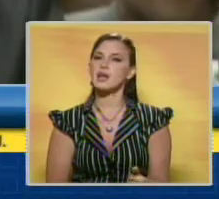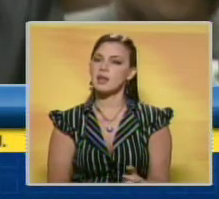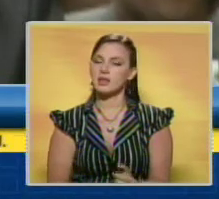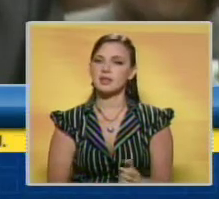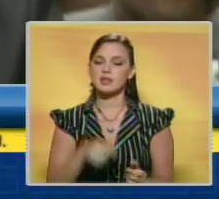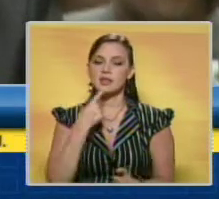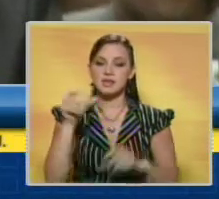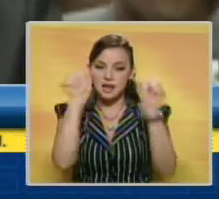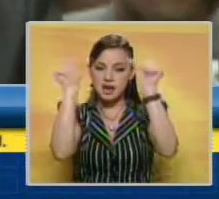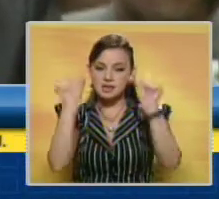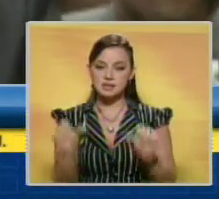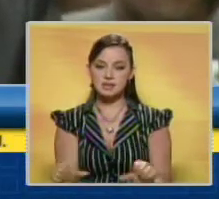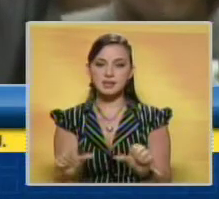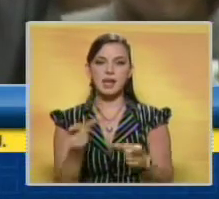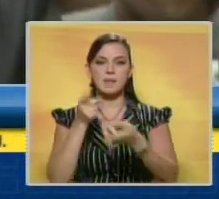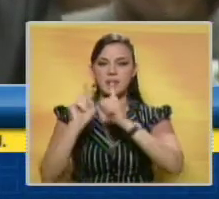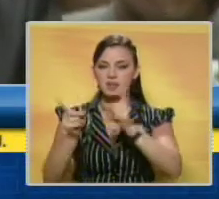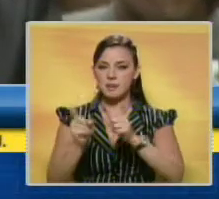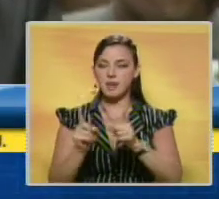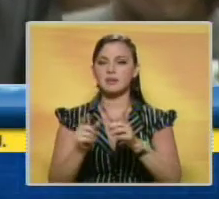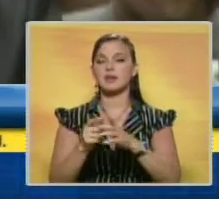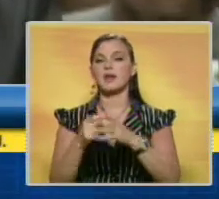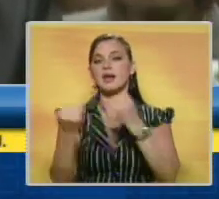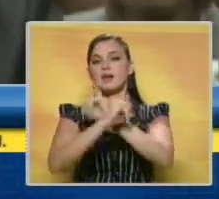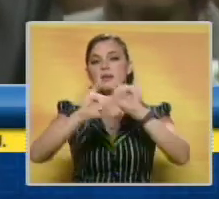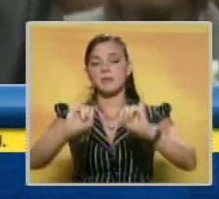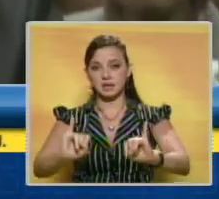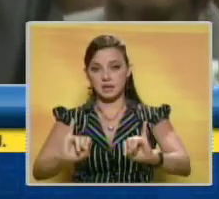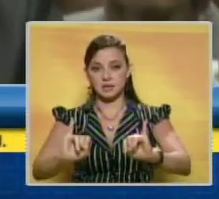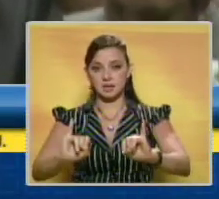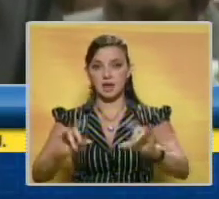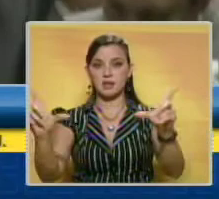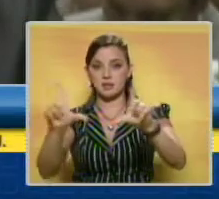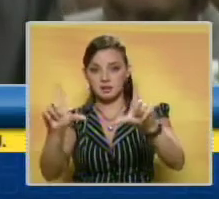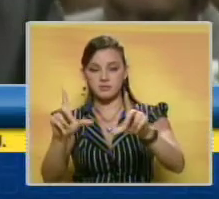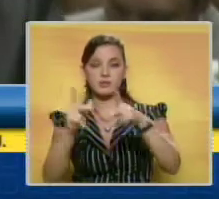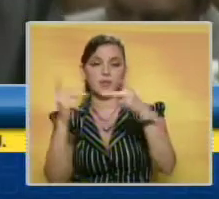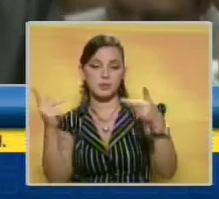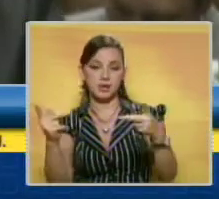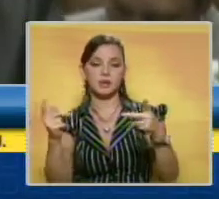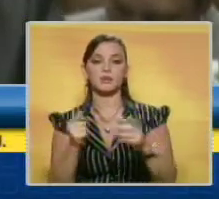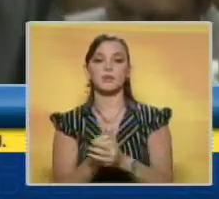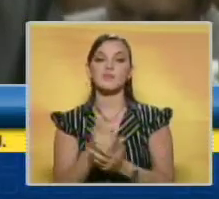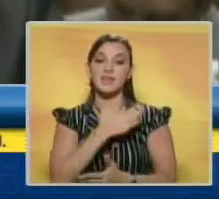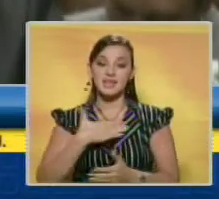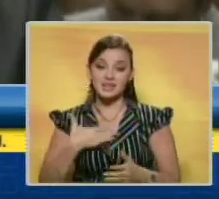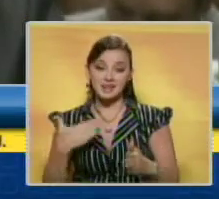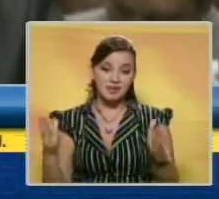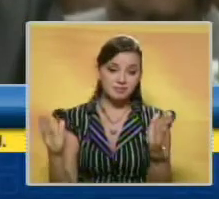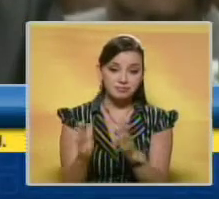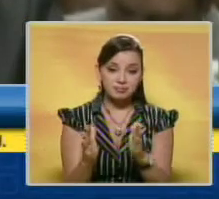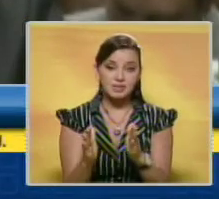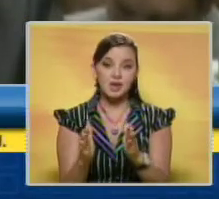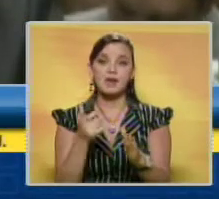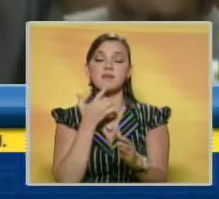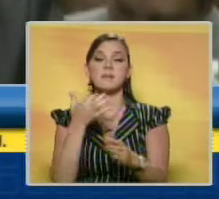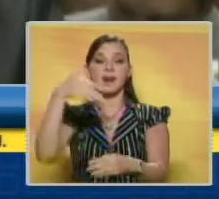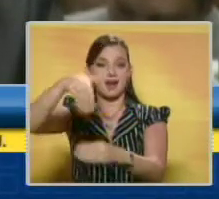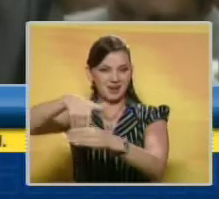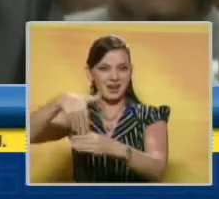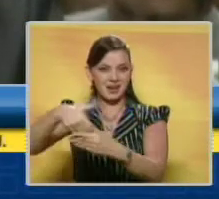de la independencia de los medios para sesgar el terreno electoral en su